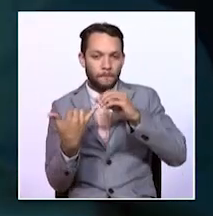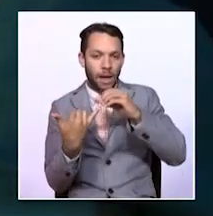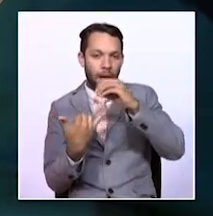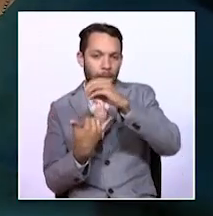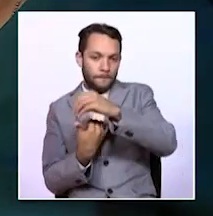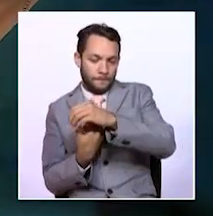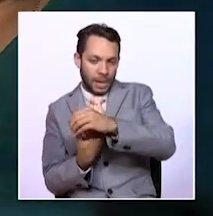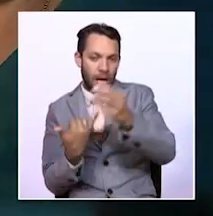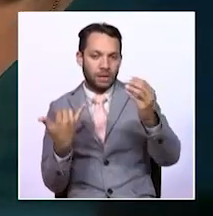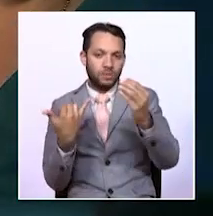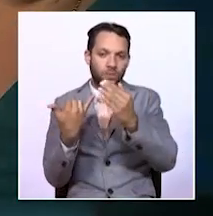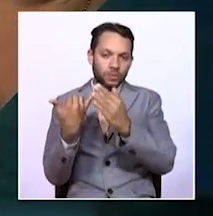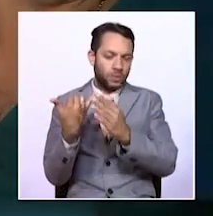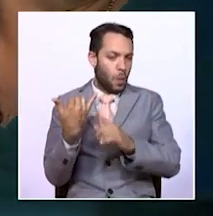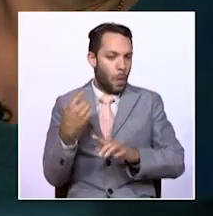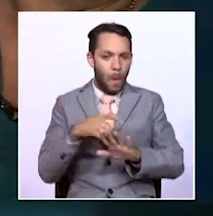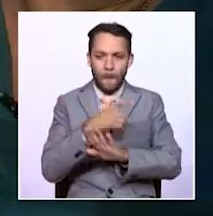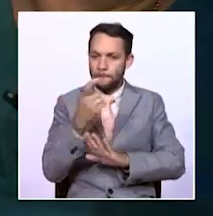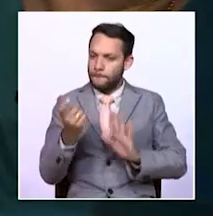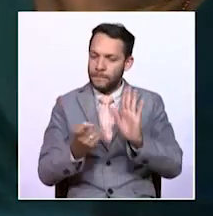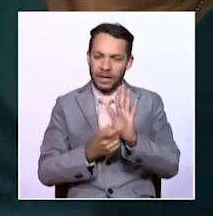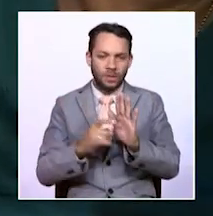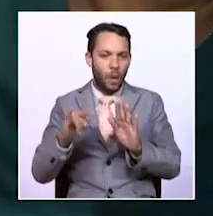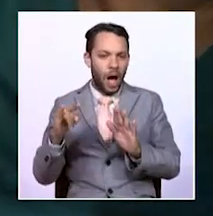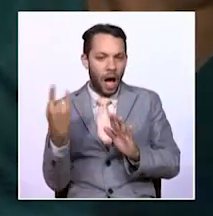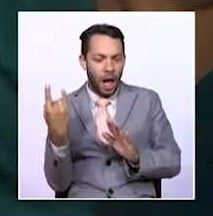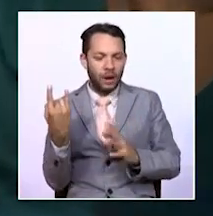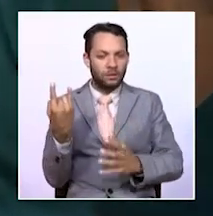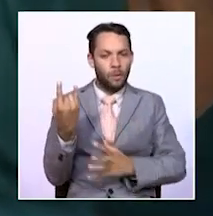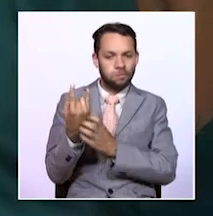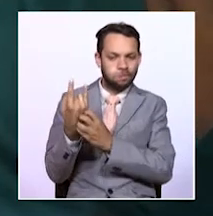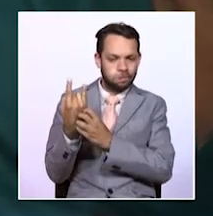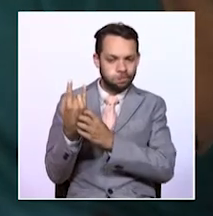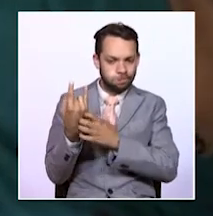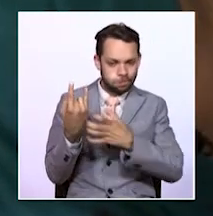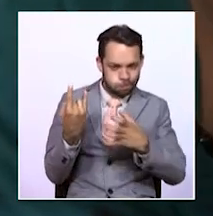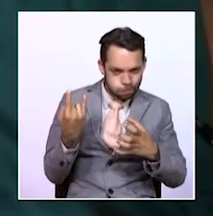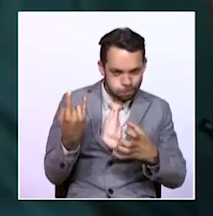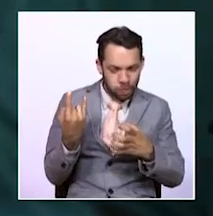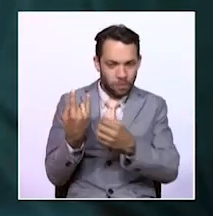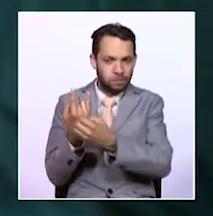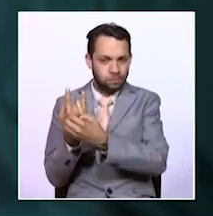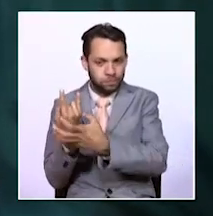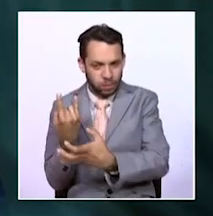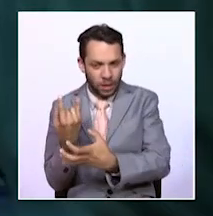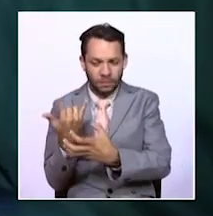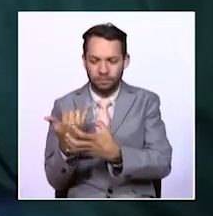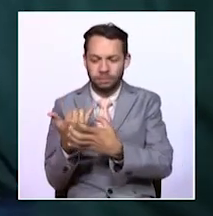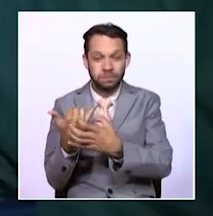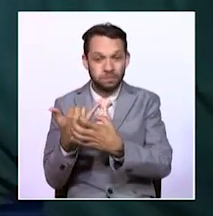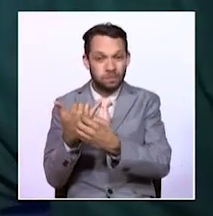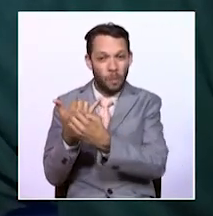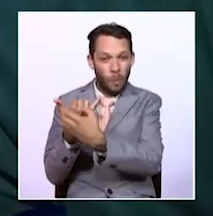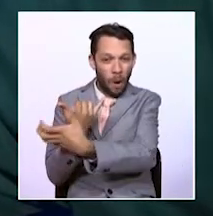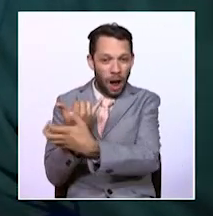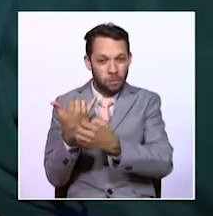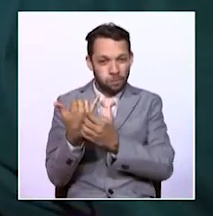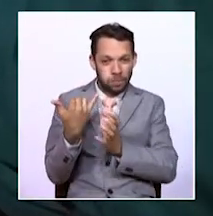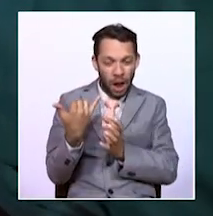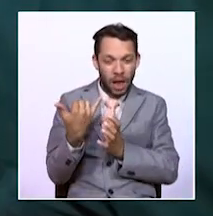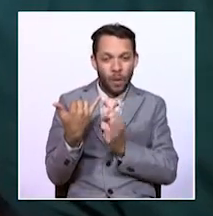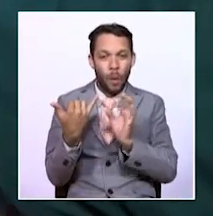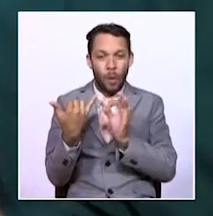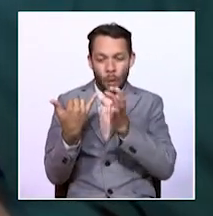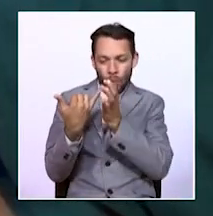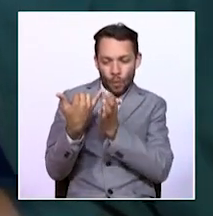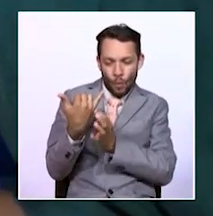evalúa perfectamente bien con ecografía. Podemos ver que no haya miomas, crecimientos, muchas pacientes con sangrado que han tenido sangrados